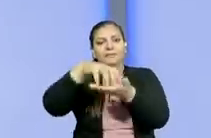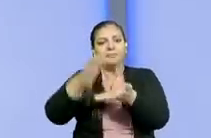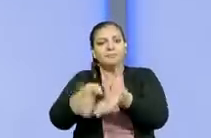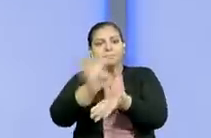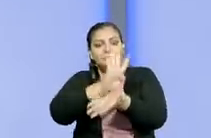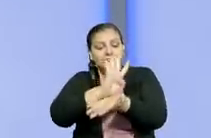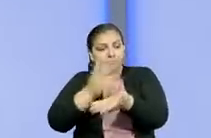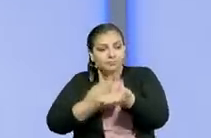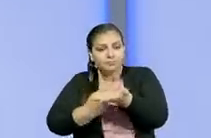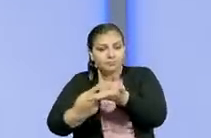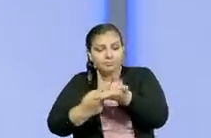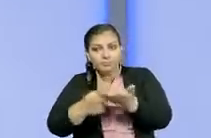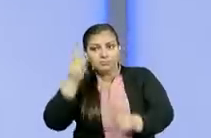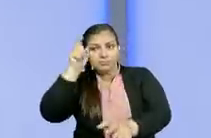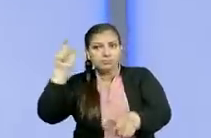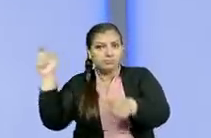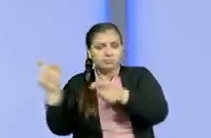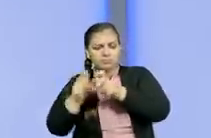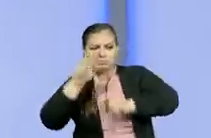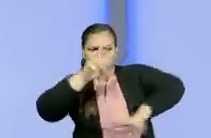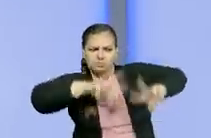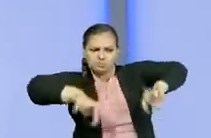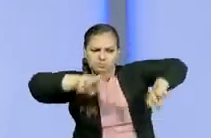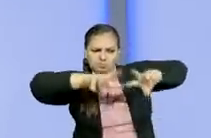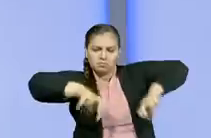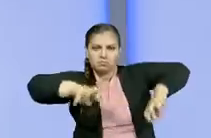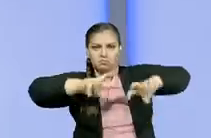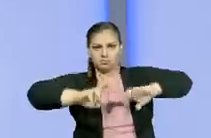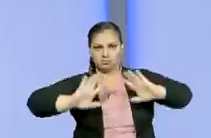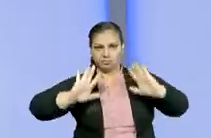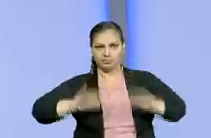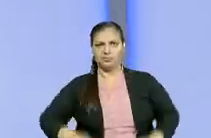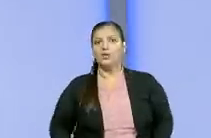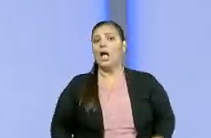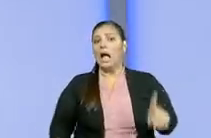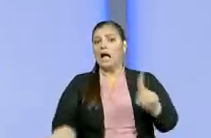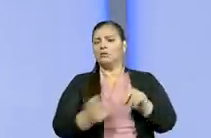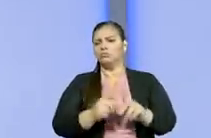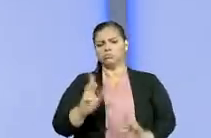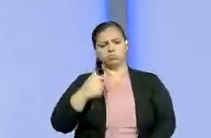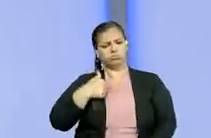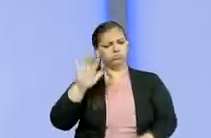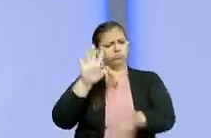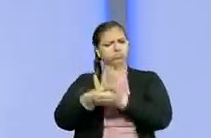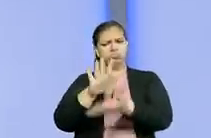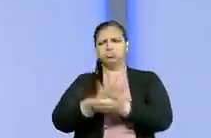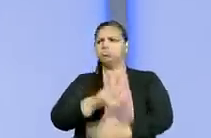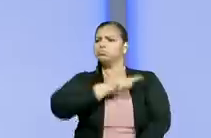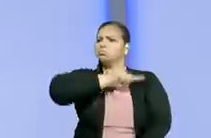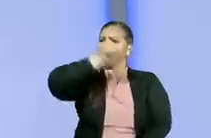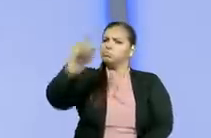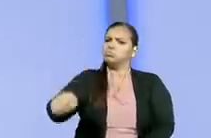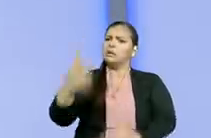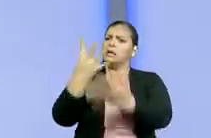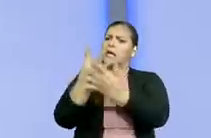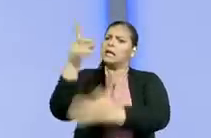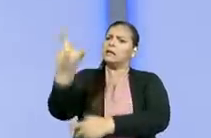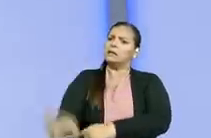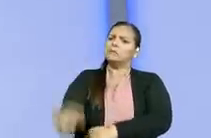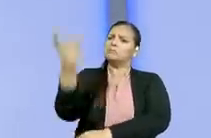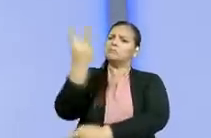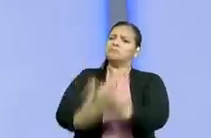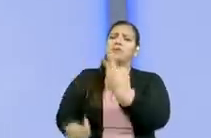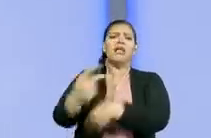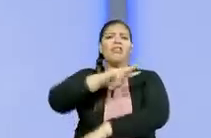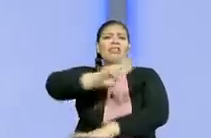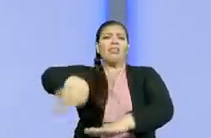parece que la asambleísta tiene trastocado absolutamente los conceptos. Esta actuación, que para ella es lo más normal del mundo, ha